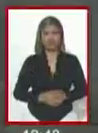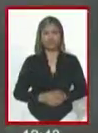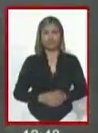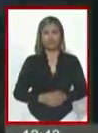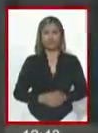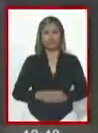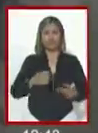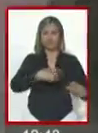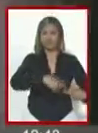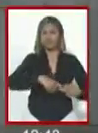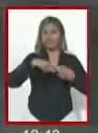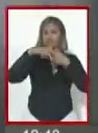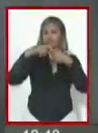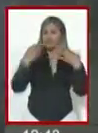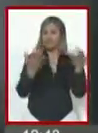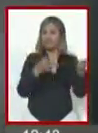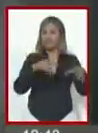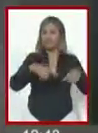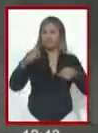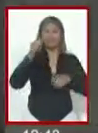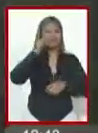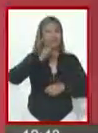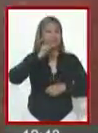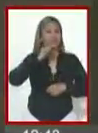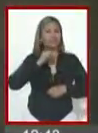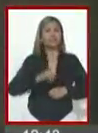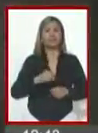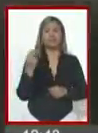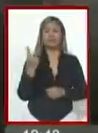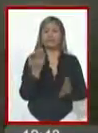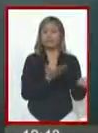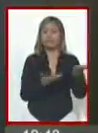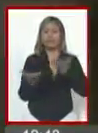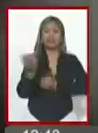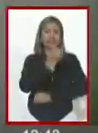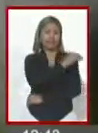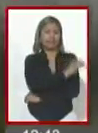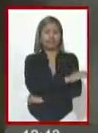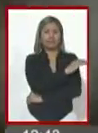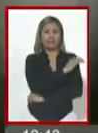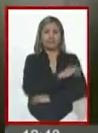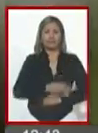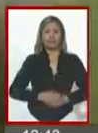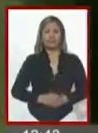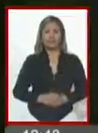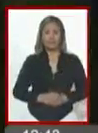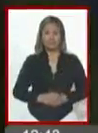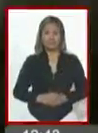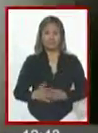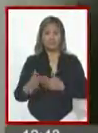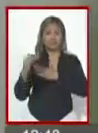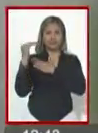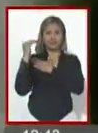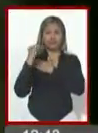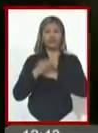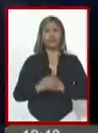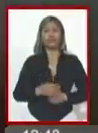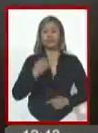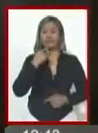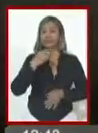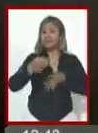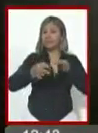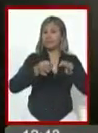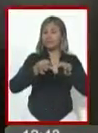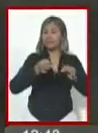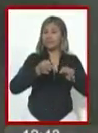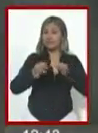y una grúa particular logramos sacar a la pasajera. Y ambos han sido evacuados a la clínica Camilla de la ciudad de Santa Cruz. No, según el